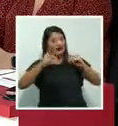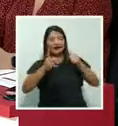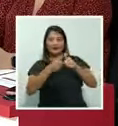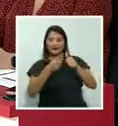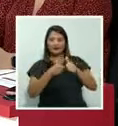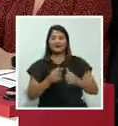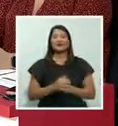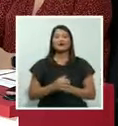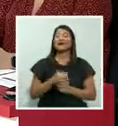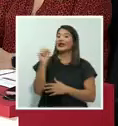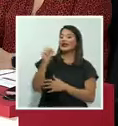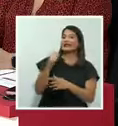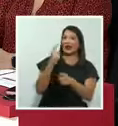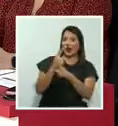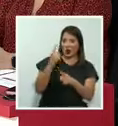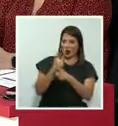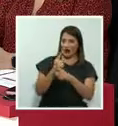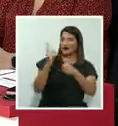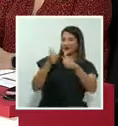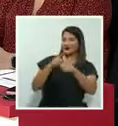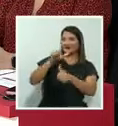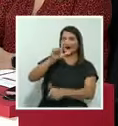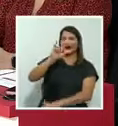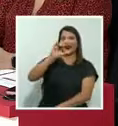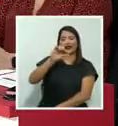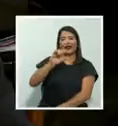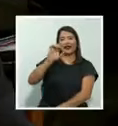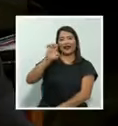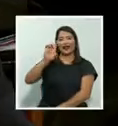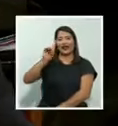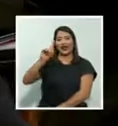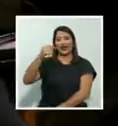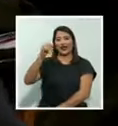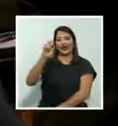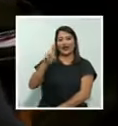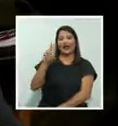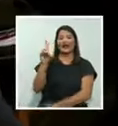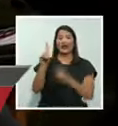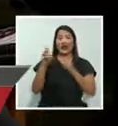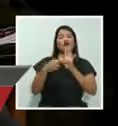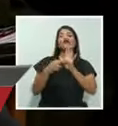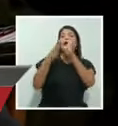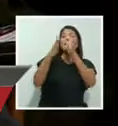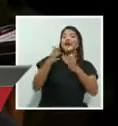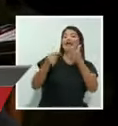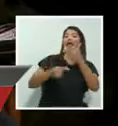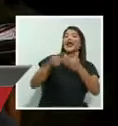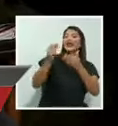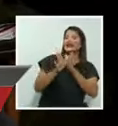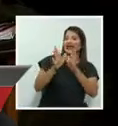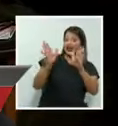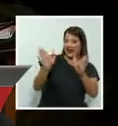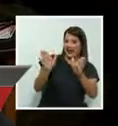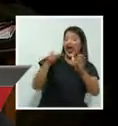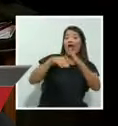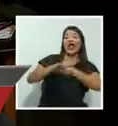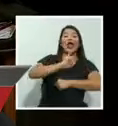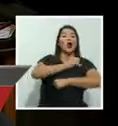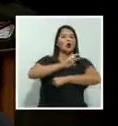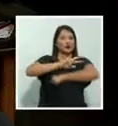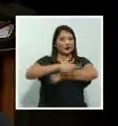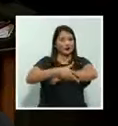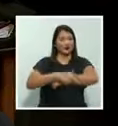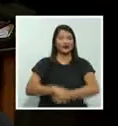fiscalización. Efectivamente, saludamos al licenciado Edgar Díaz Salas en representación de la Gerencia General de la Junta